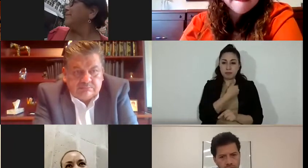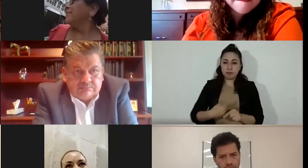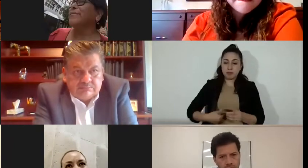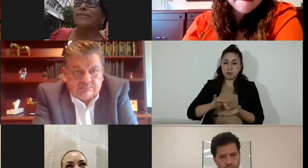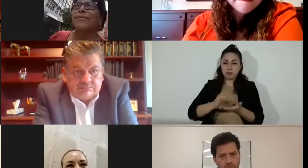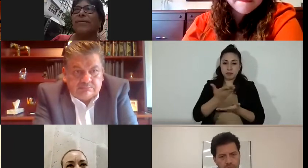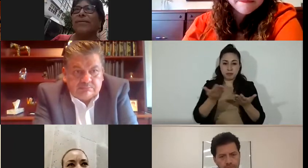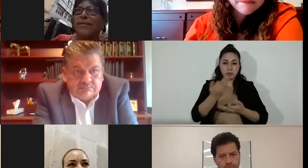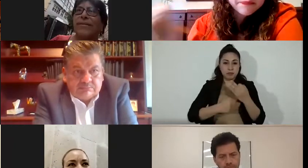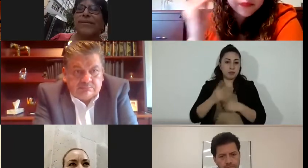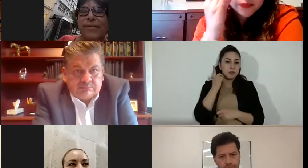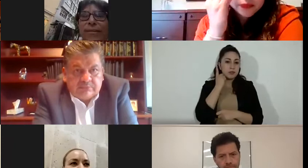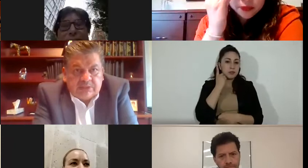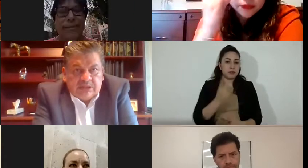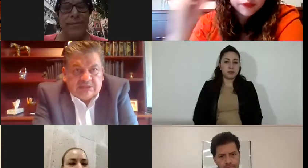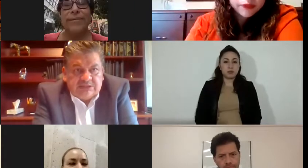y compañeros.